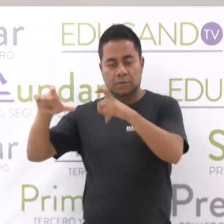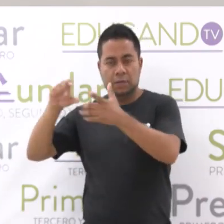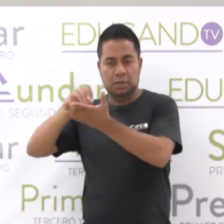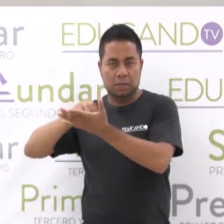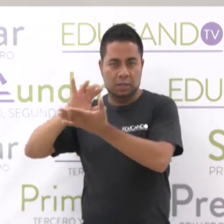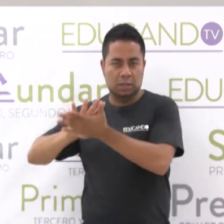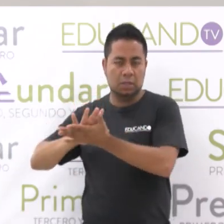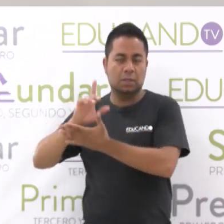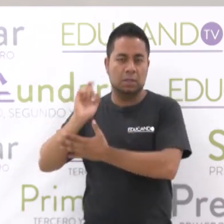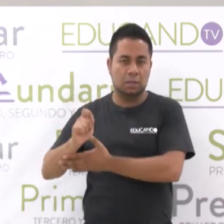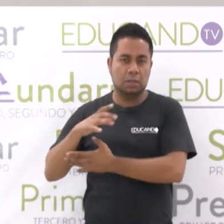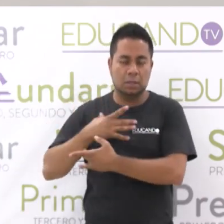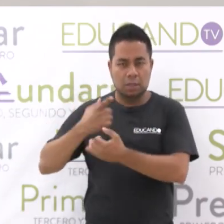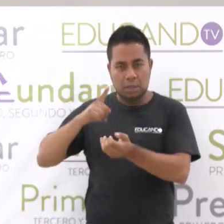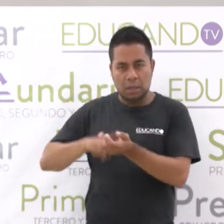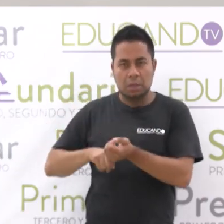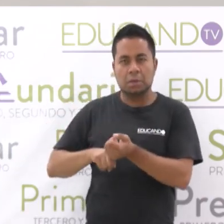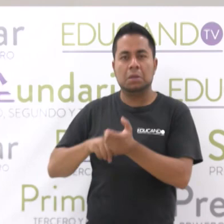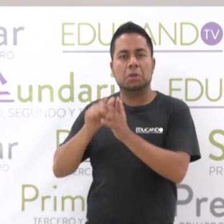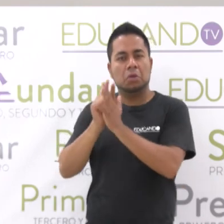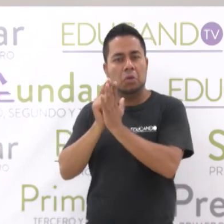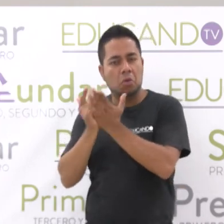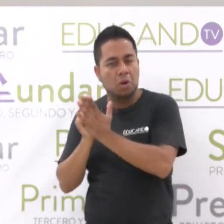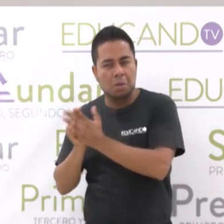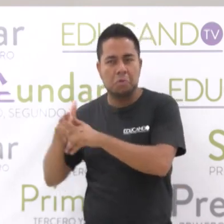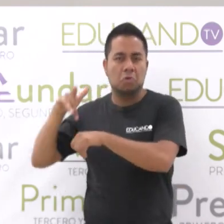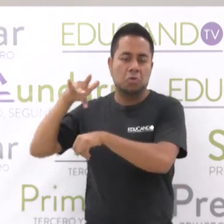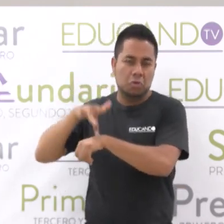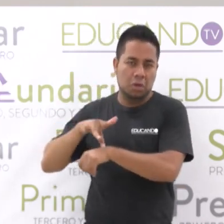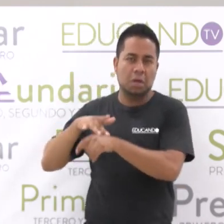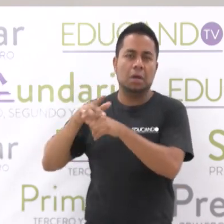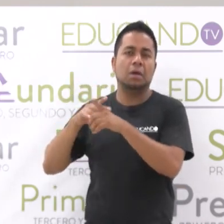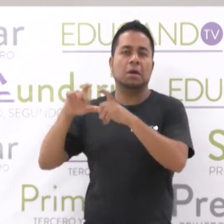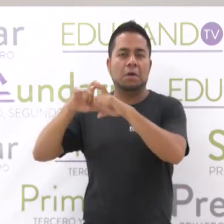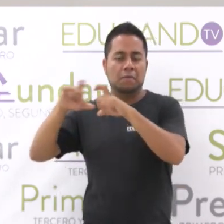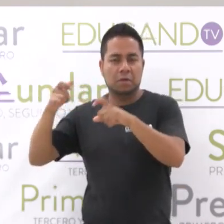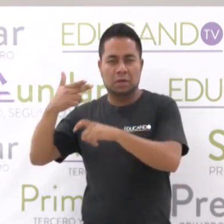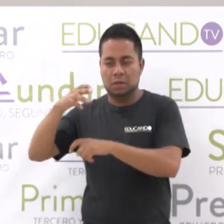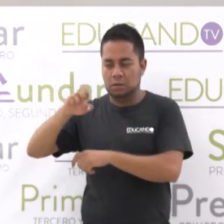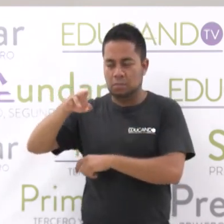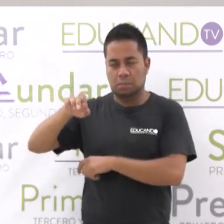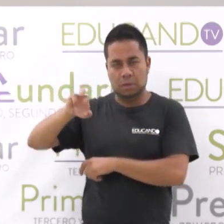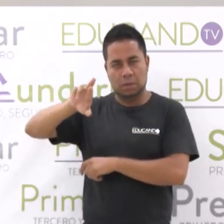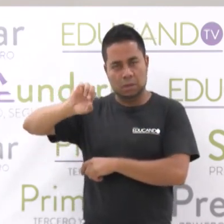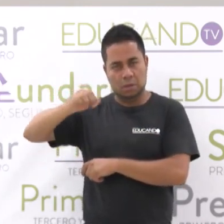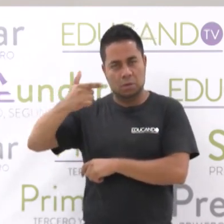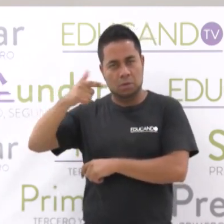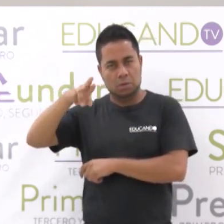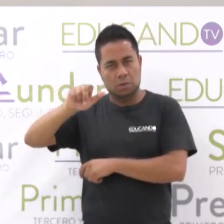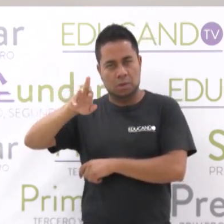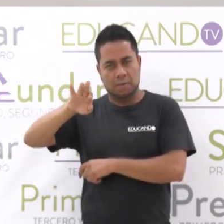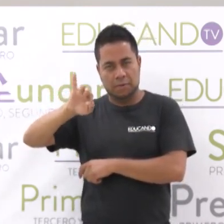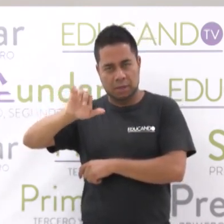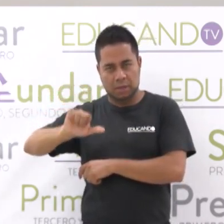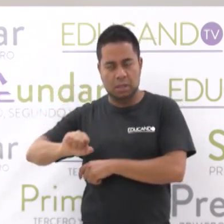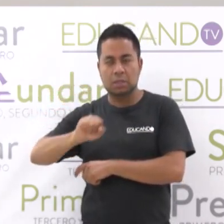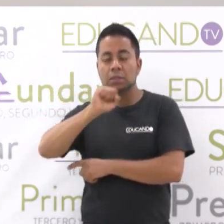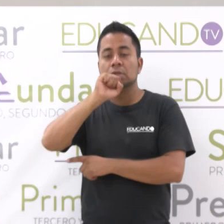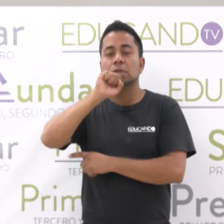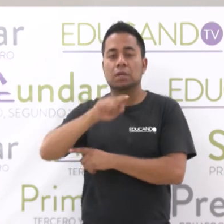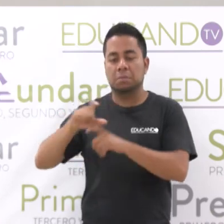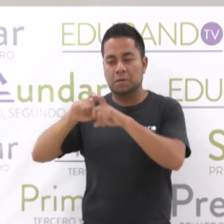fichas de registro van las fichas bibliográficas, las fichas hemerográficas, las fichas videográficas, las